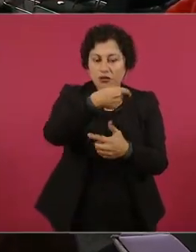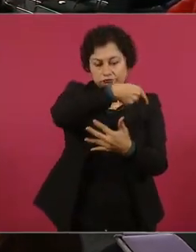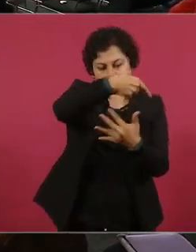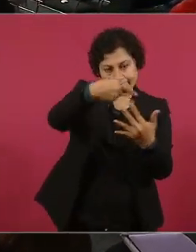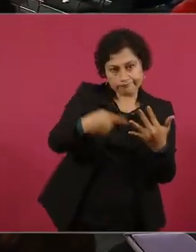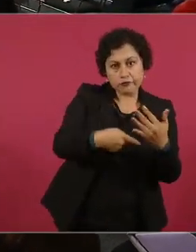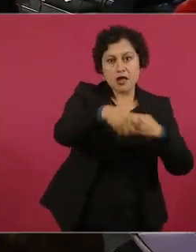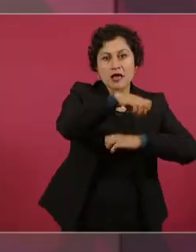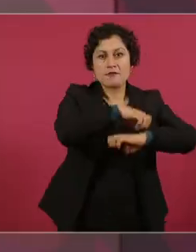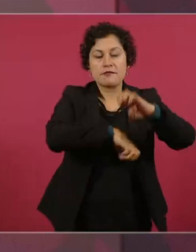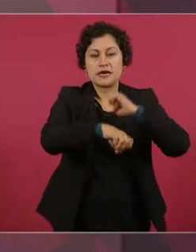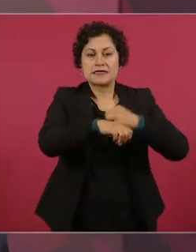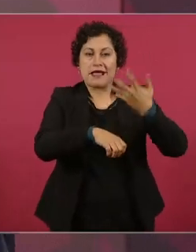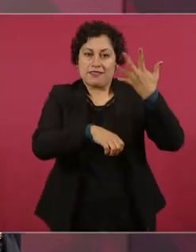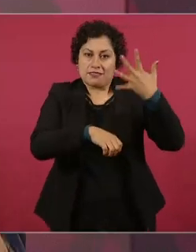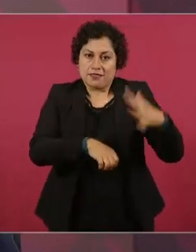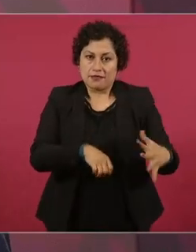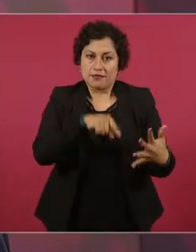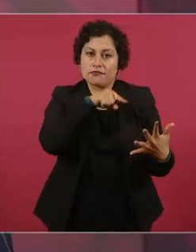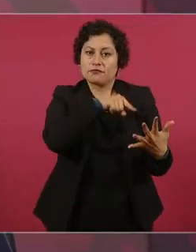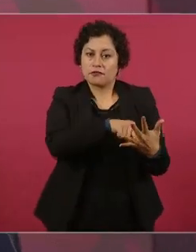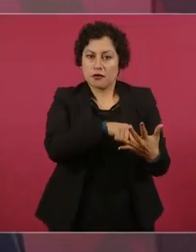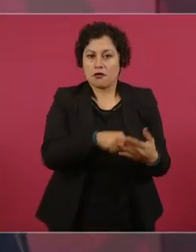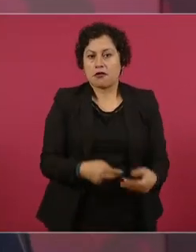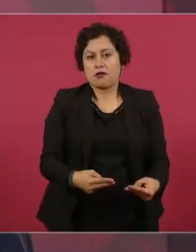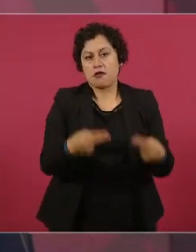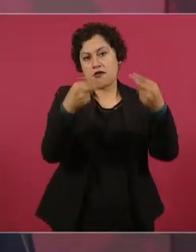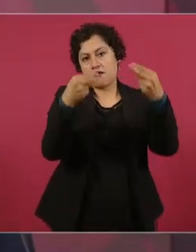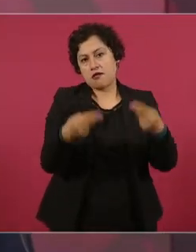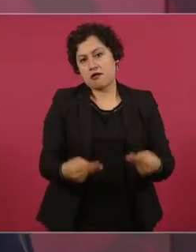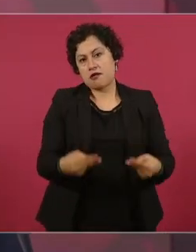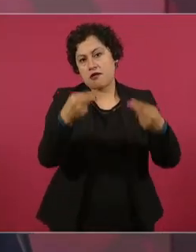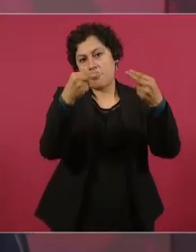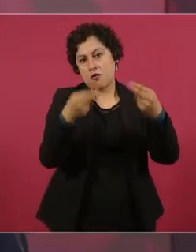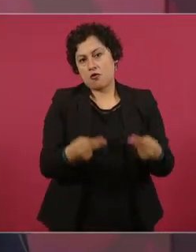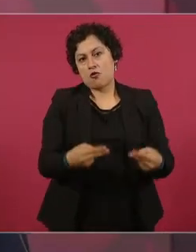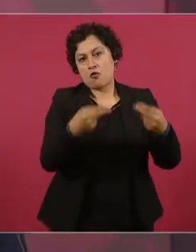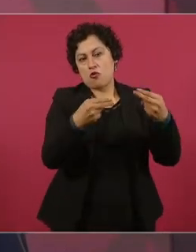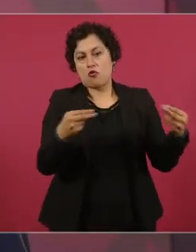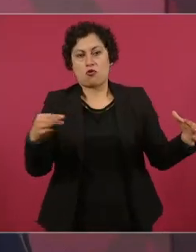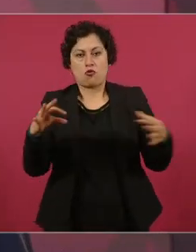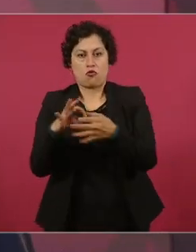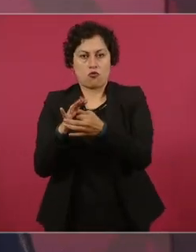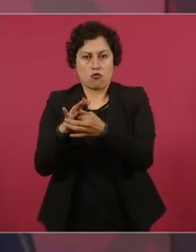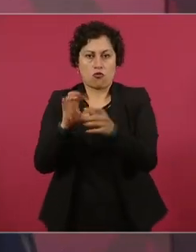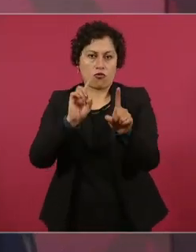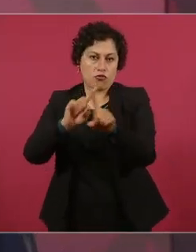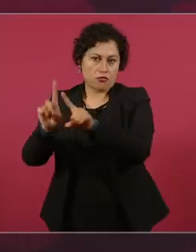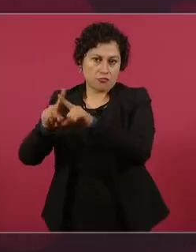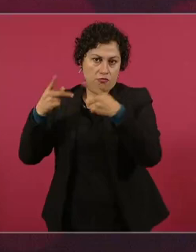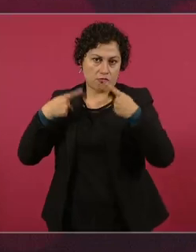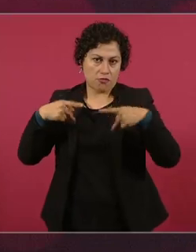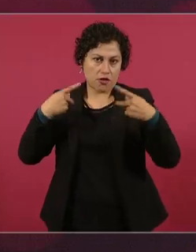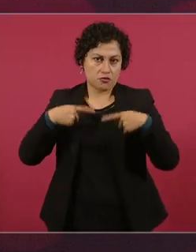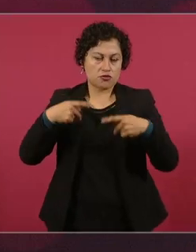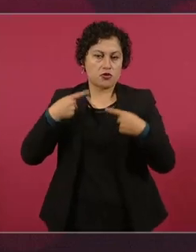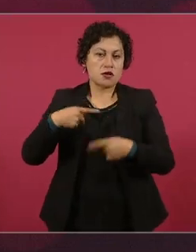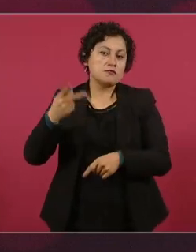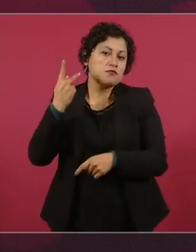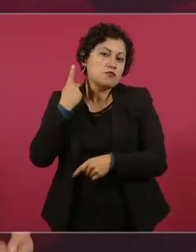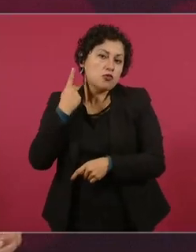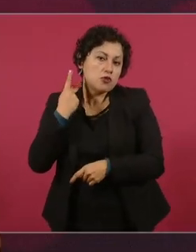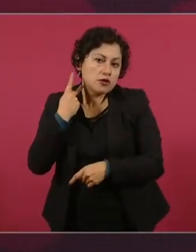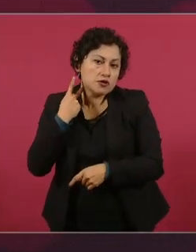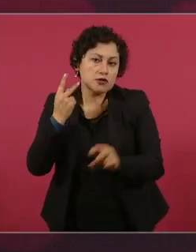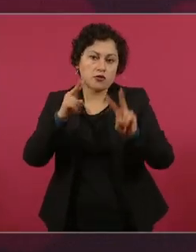negocio muy influyentes vinculadas a los políticos para la venta de las medicinas.